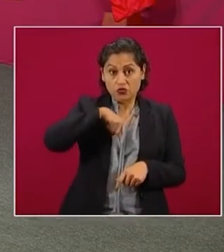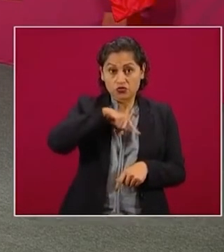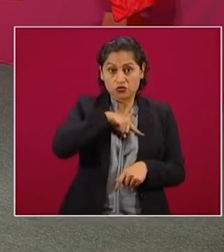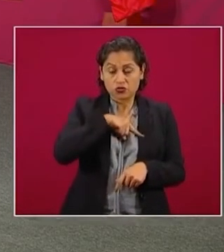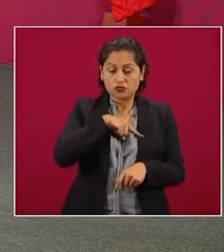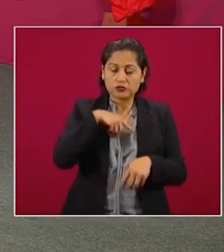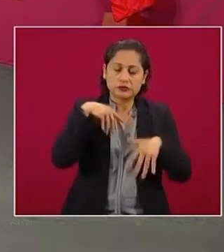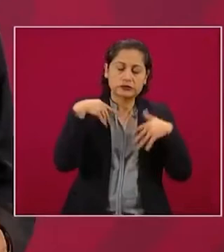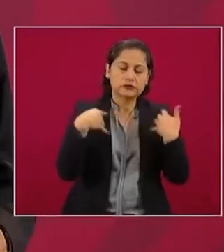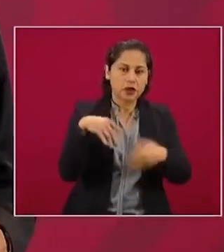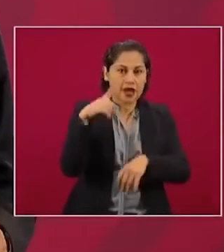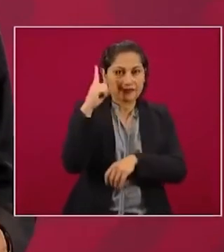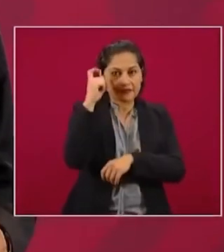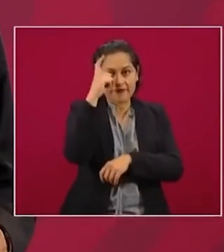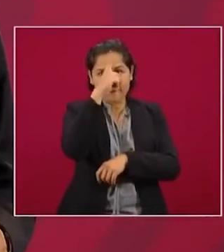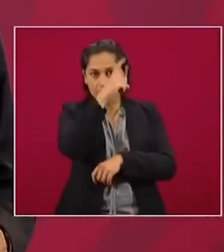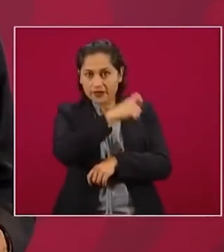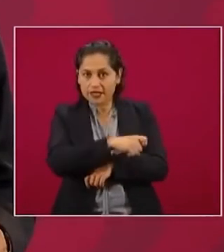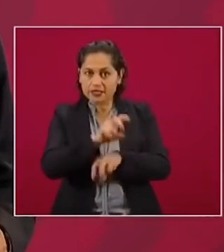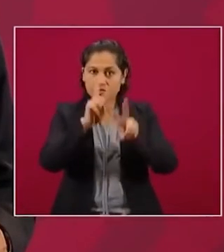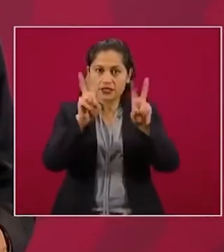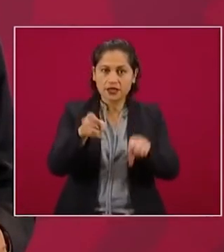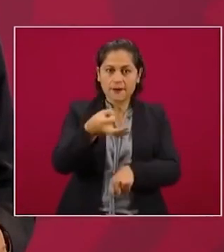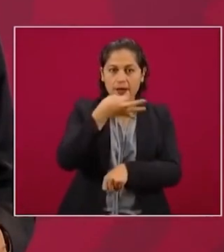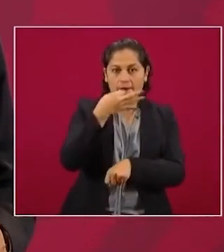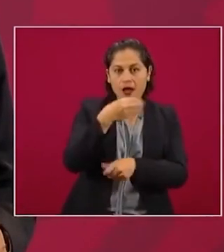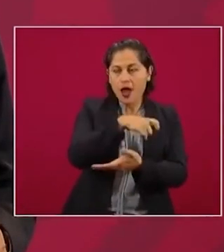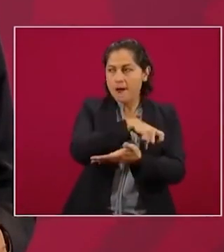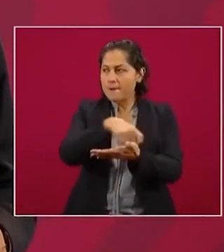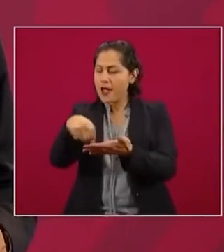estamos. Es probable que mañana